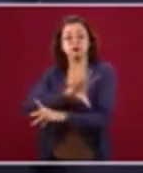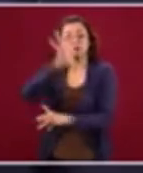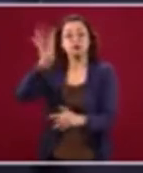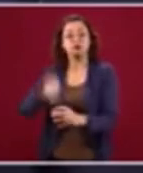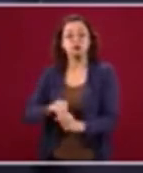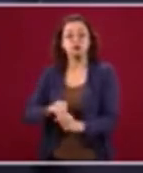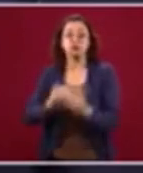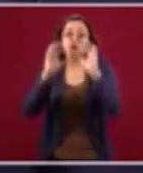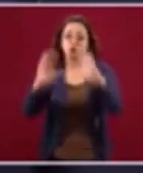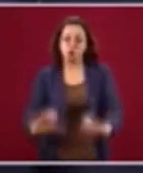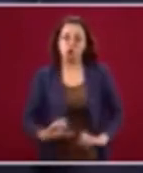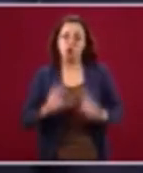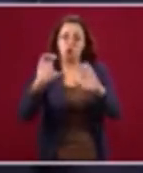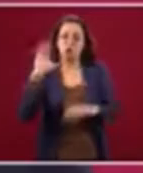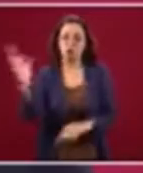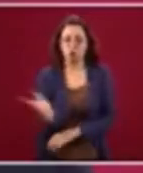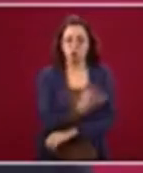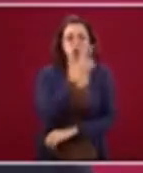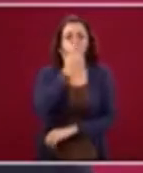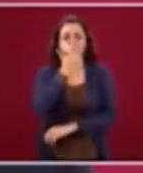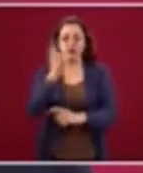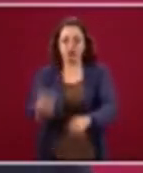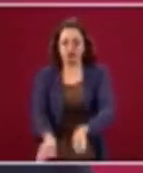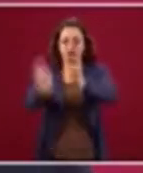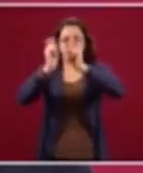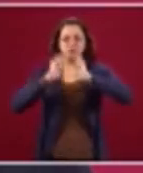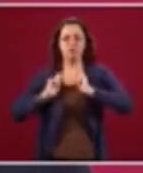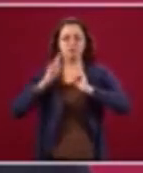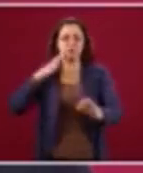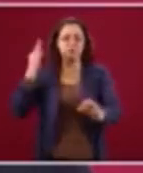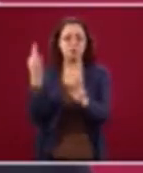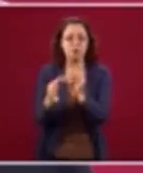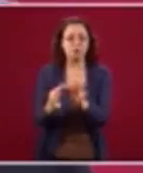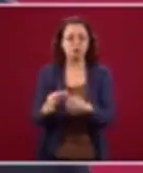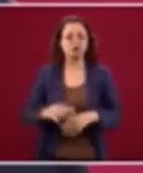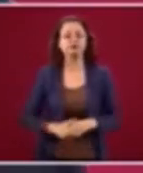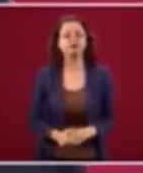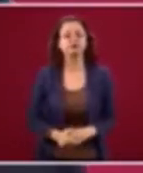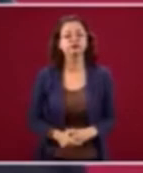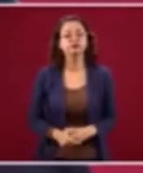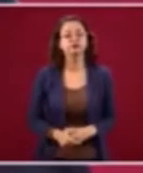tengo que cuidar esa investidura,